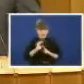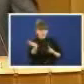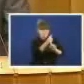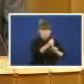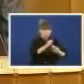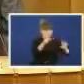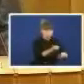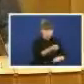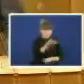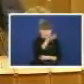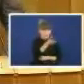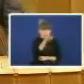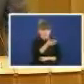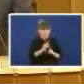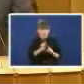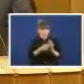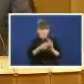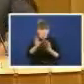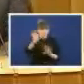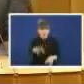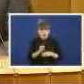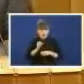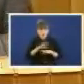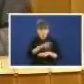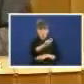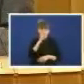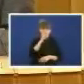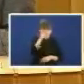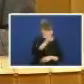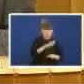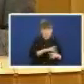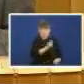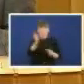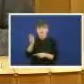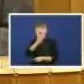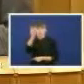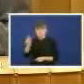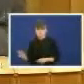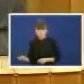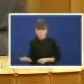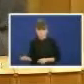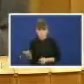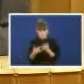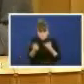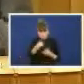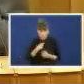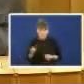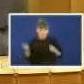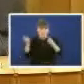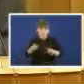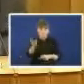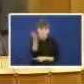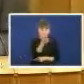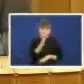as galegas e os galegos para darlle unhos poucos e nos e se estamos devolvendo o vento a xente para